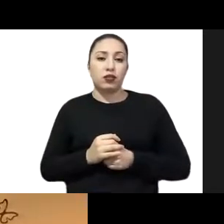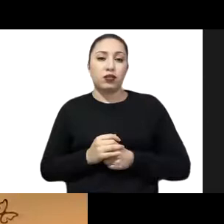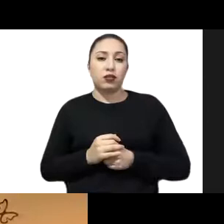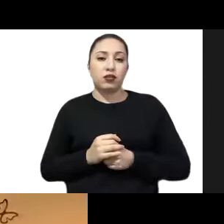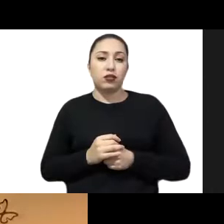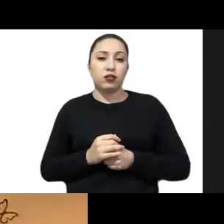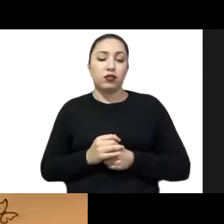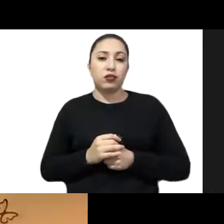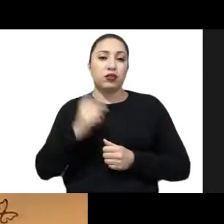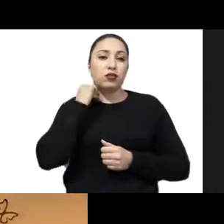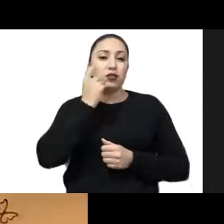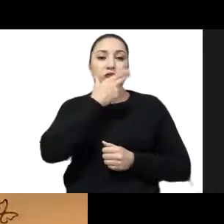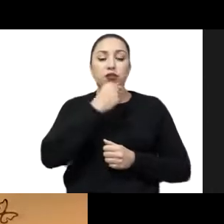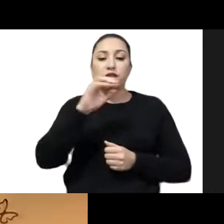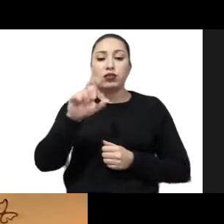Diputada